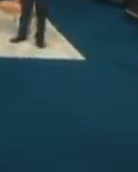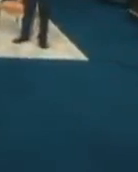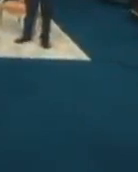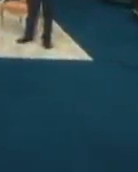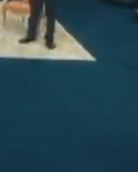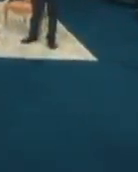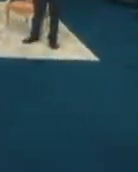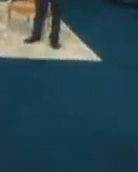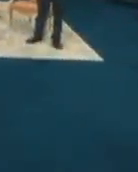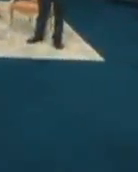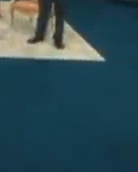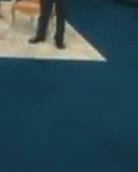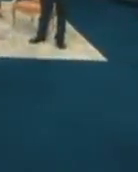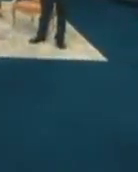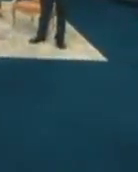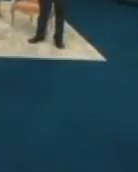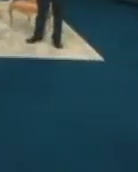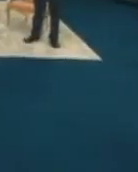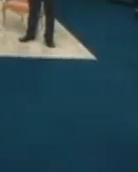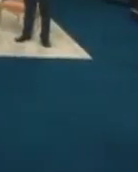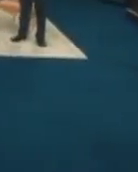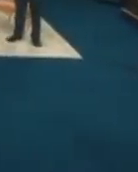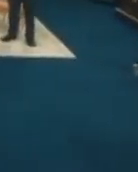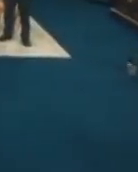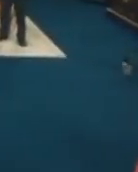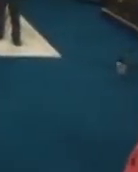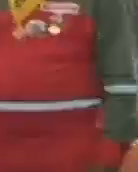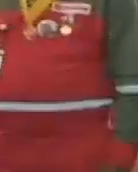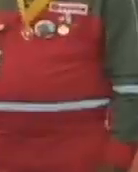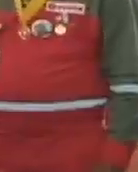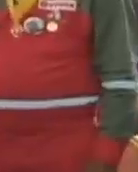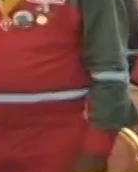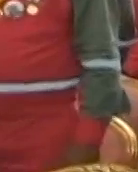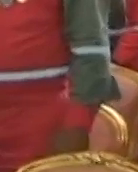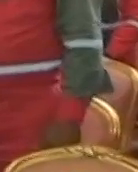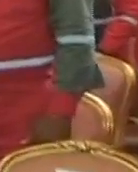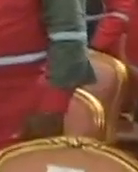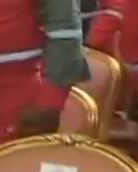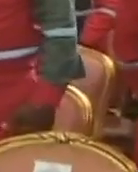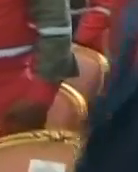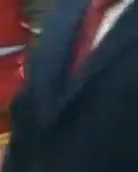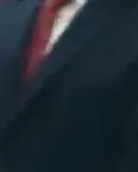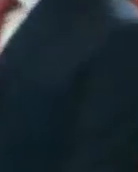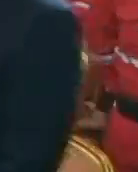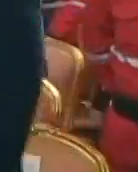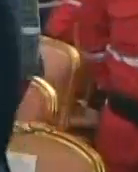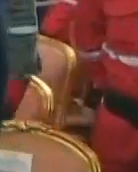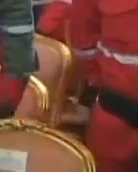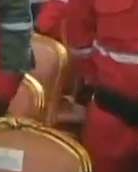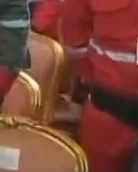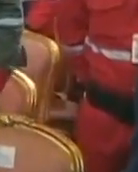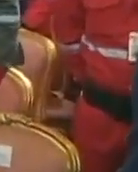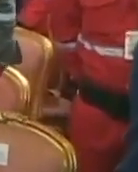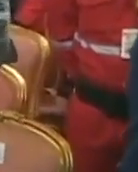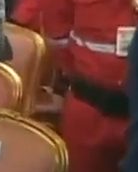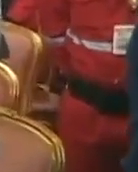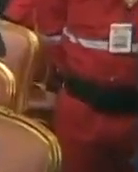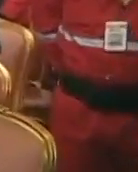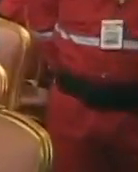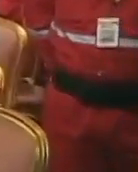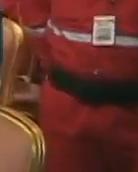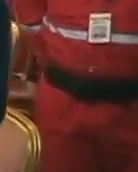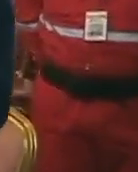Cuba. Este emotivo acto que lidera a esta hora el presidente de la República Bolivariana de Venezuela, allí el saludo también al presidente de